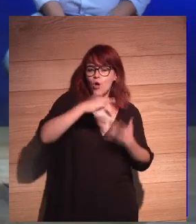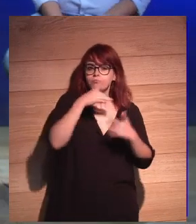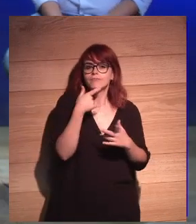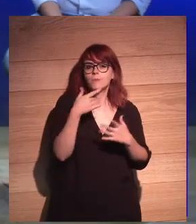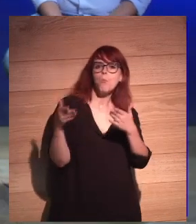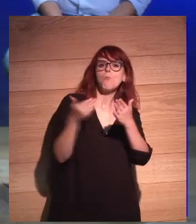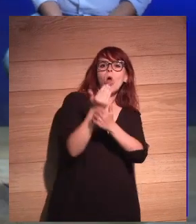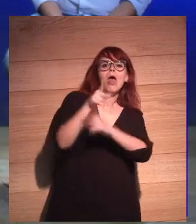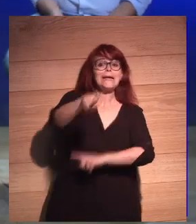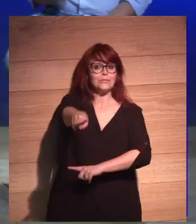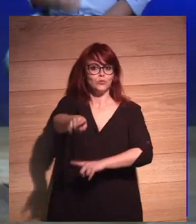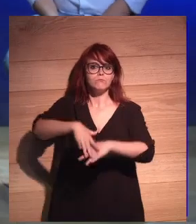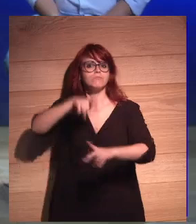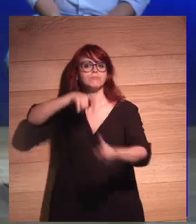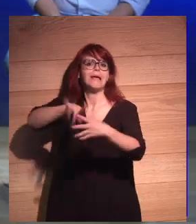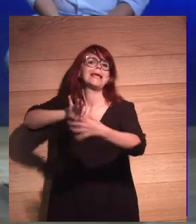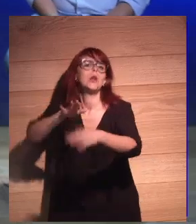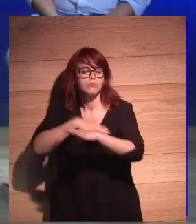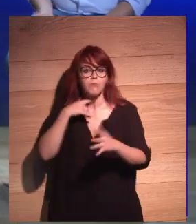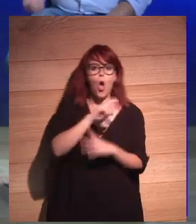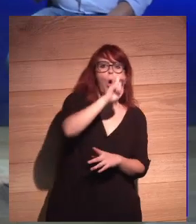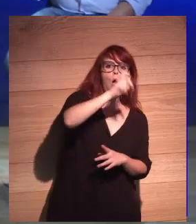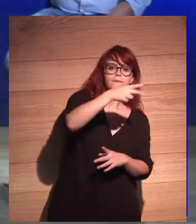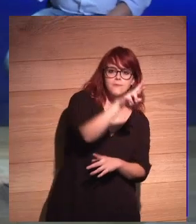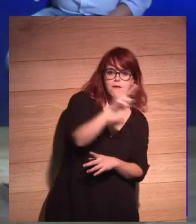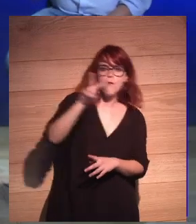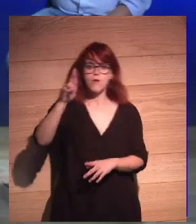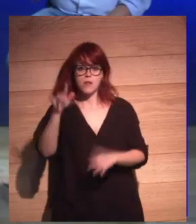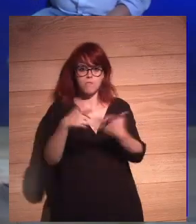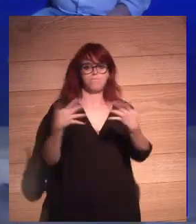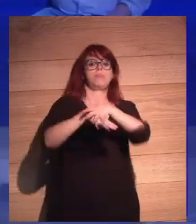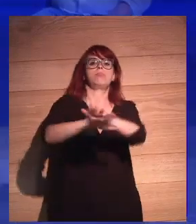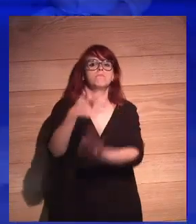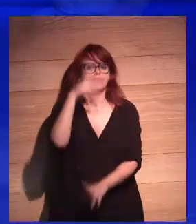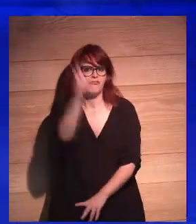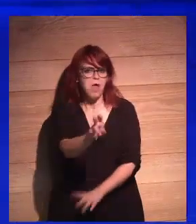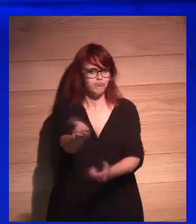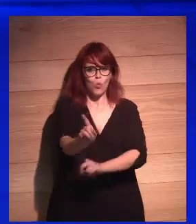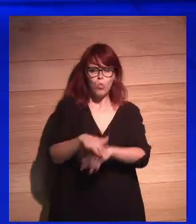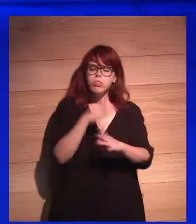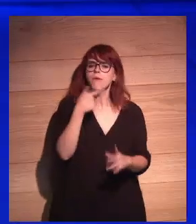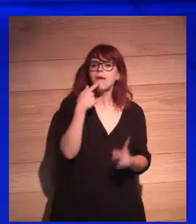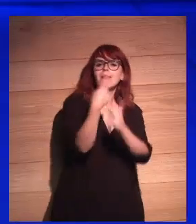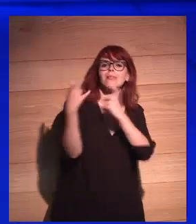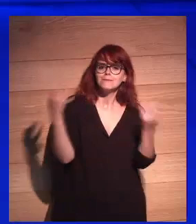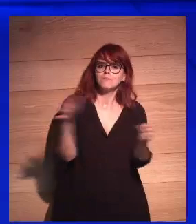ahora? Claro. La realidad mixta, pues venga, hala. En nosotros, en nuestro caso, por suerte hemos tenido esa evolución, ya la hemos generado con una